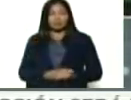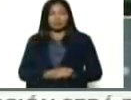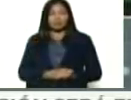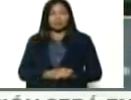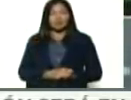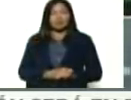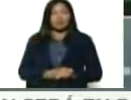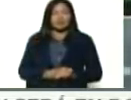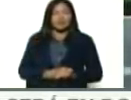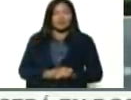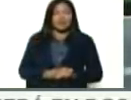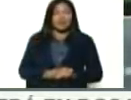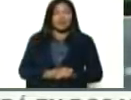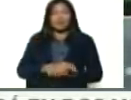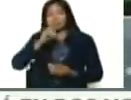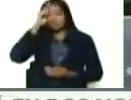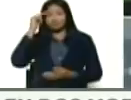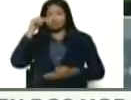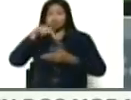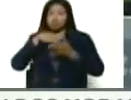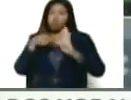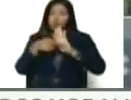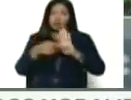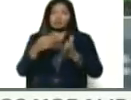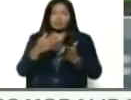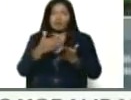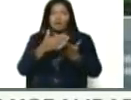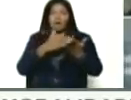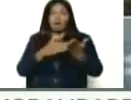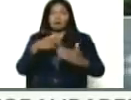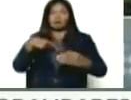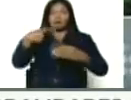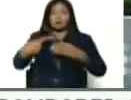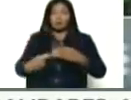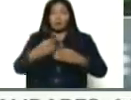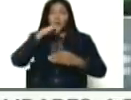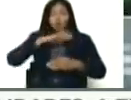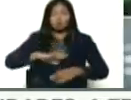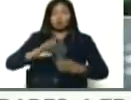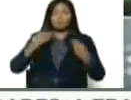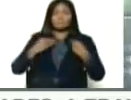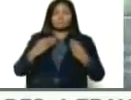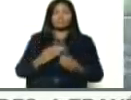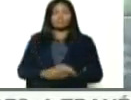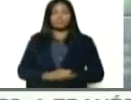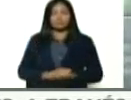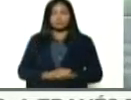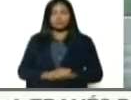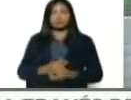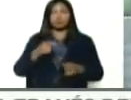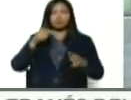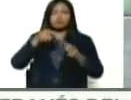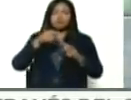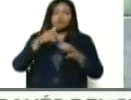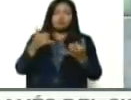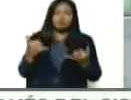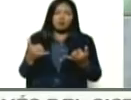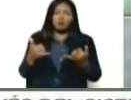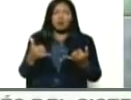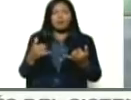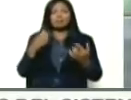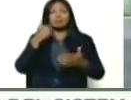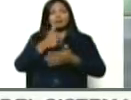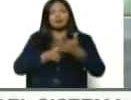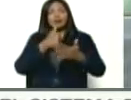siria marcan un antes y un después un punto de inflexión en la